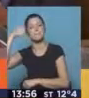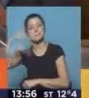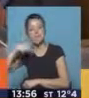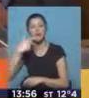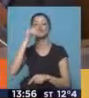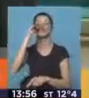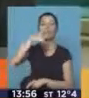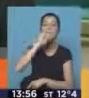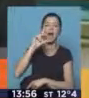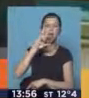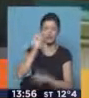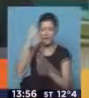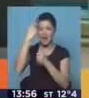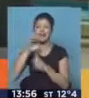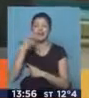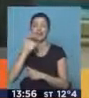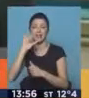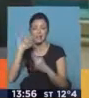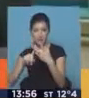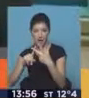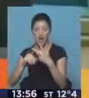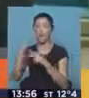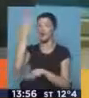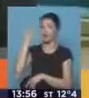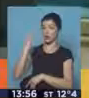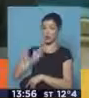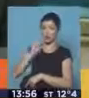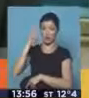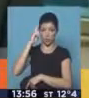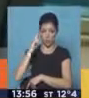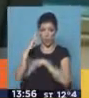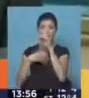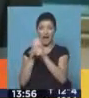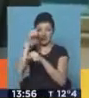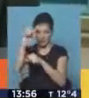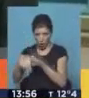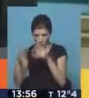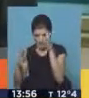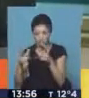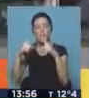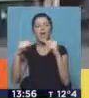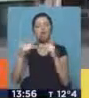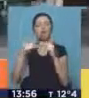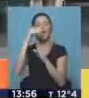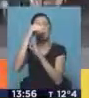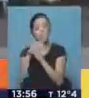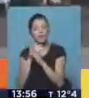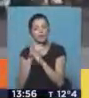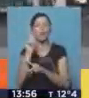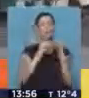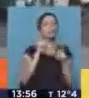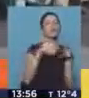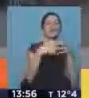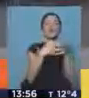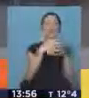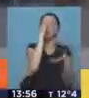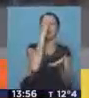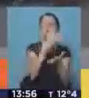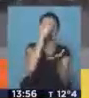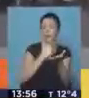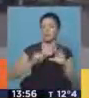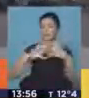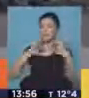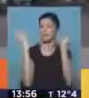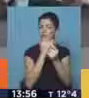correo. Estados Unidos, más de 100 muertos con drones. La Dirección Nacional de Inteligencia confirmó que los